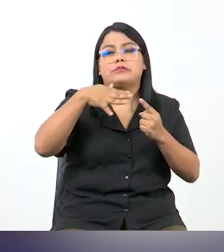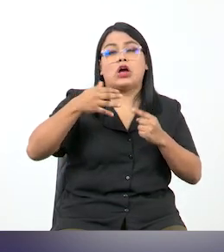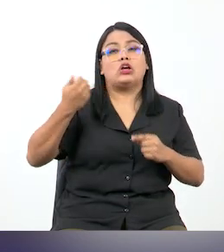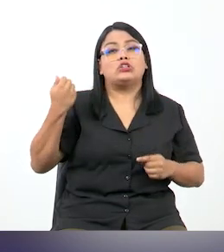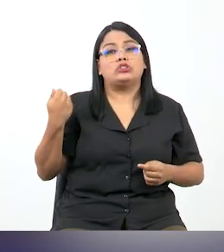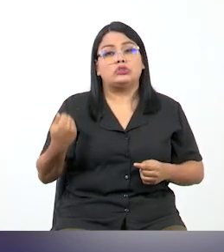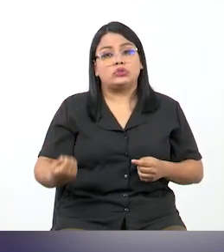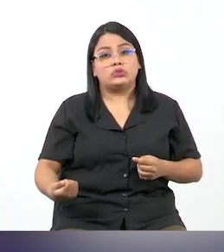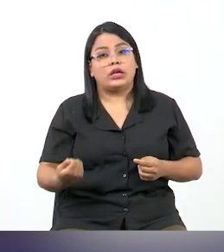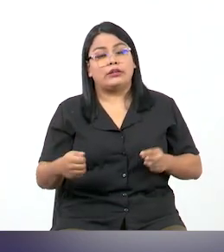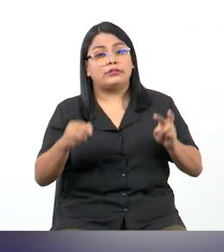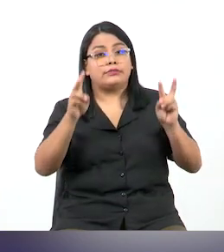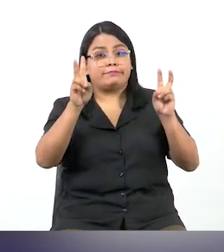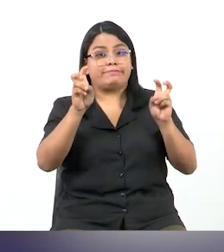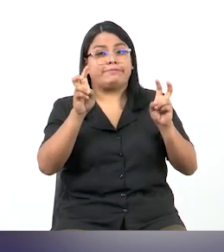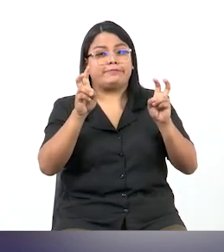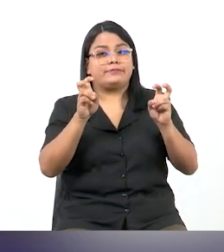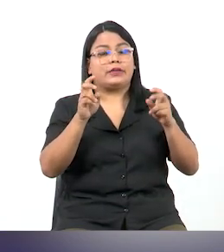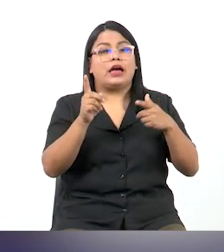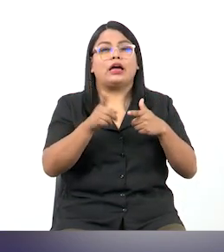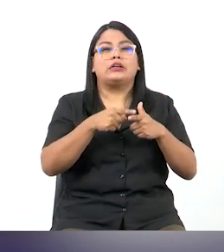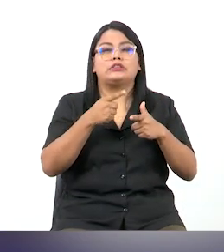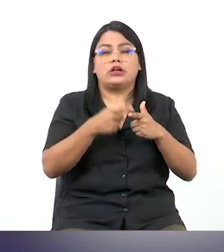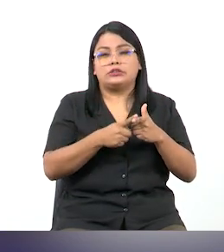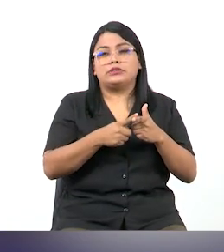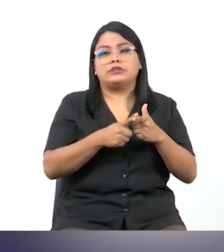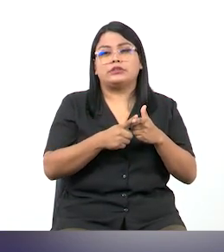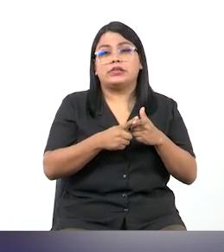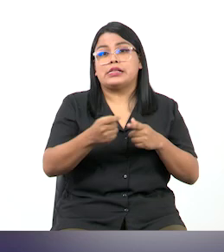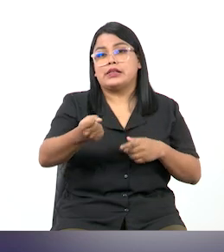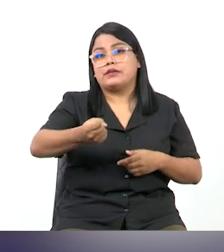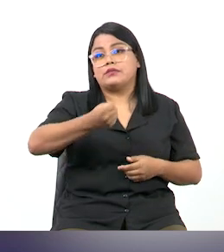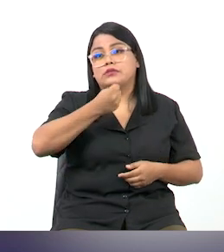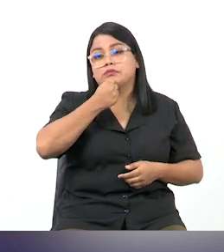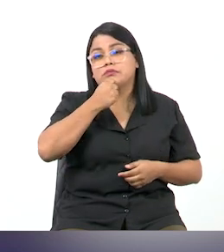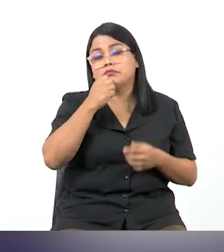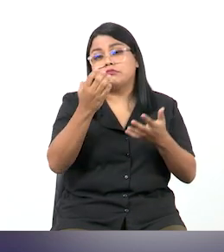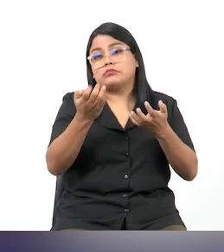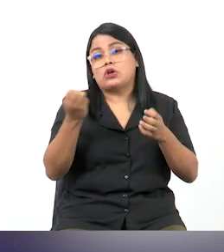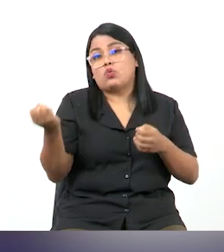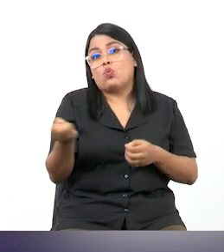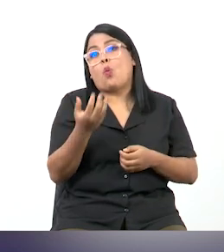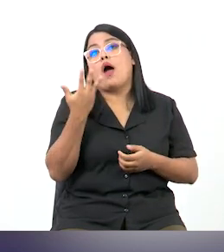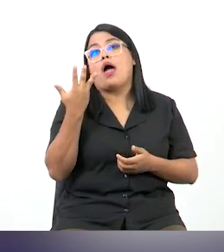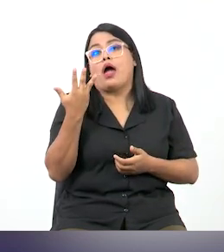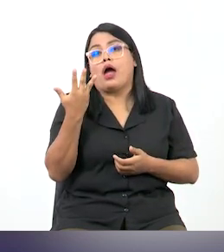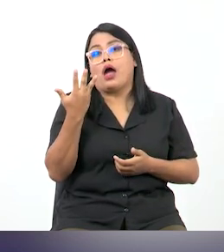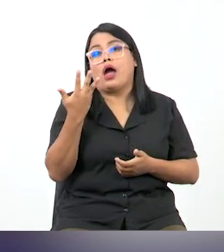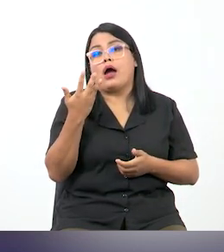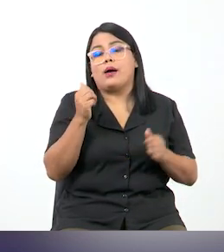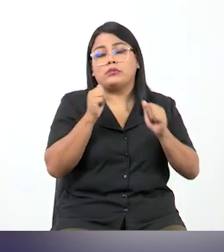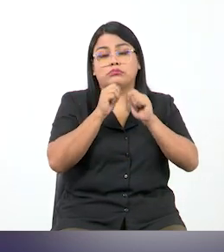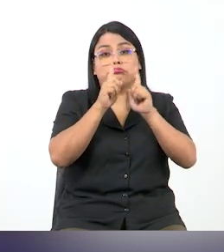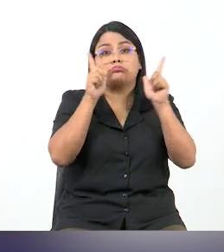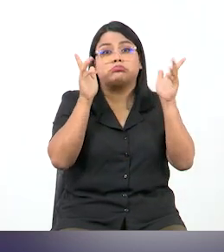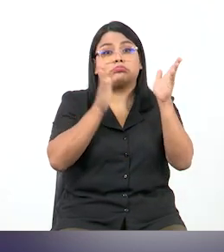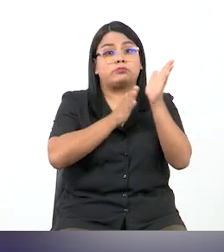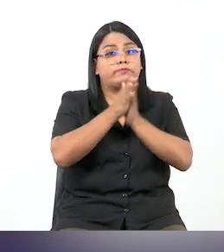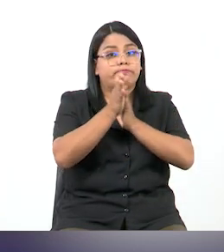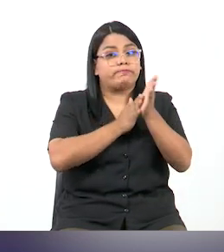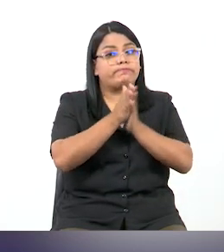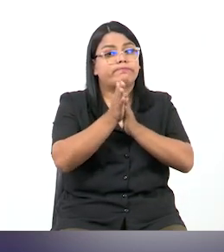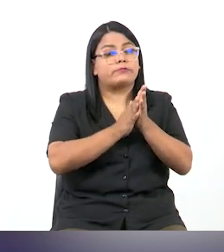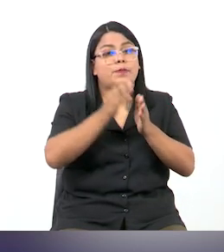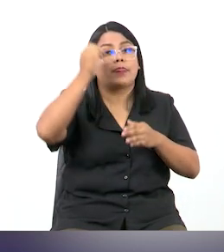al estudiantado sobre un contenido. Por lo general, esta información busca ser novedosa para despertar el